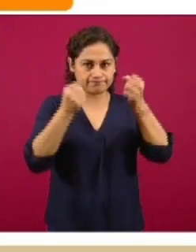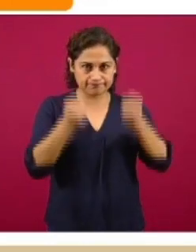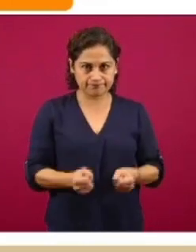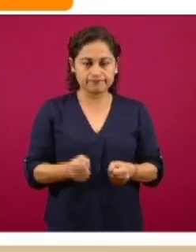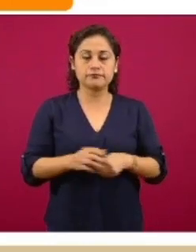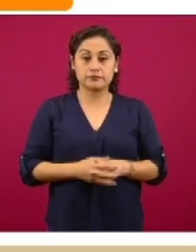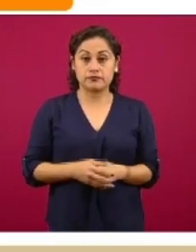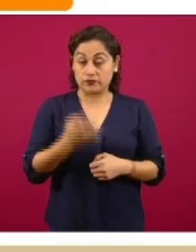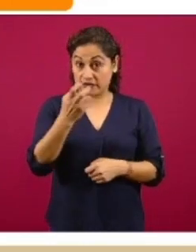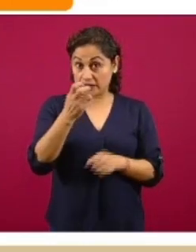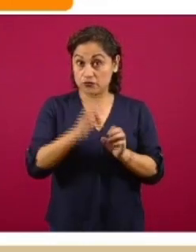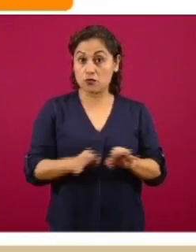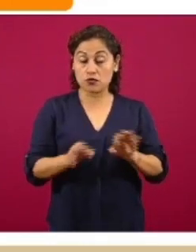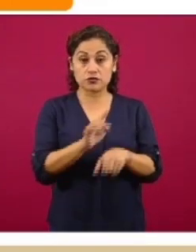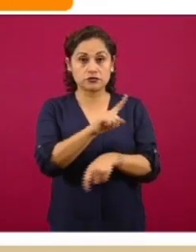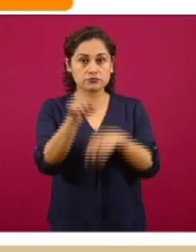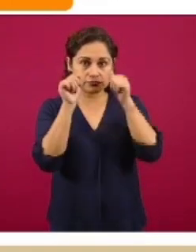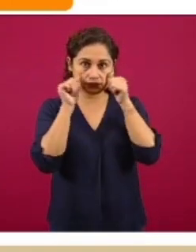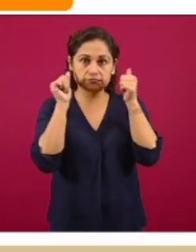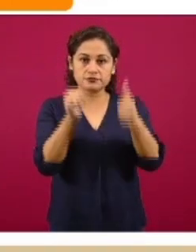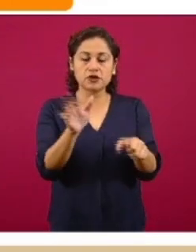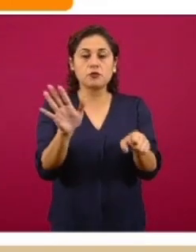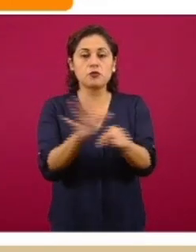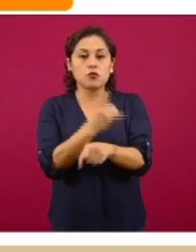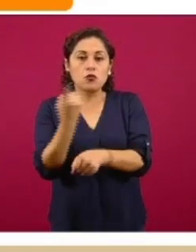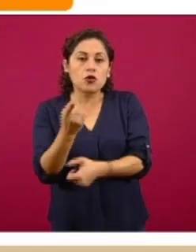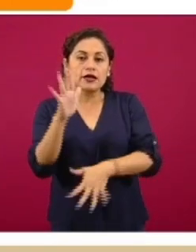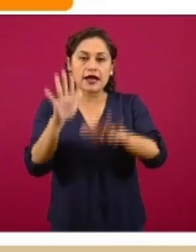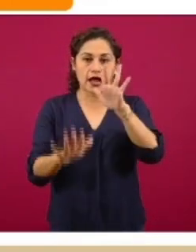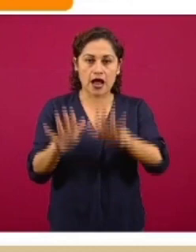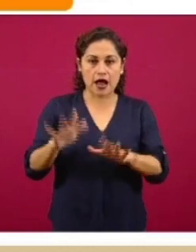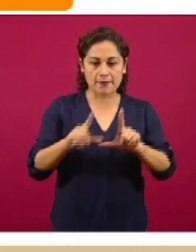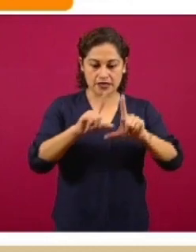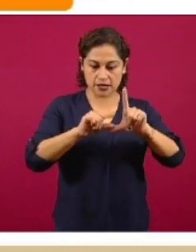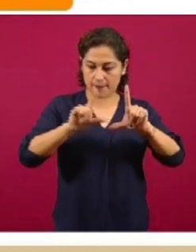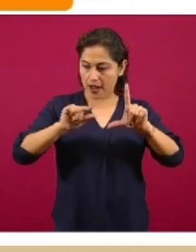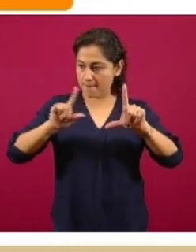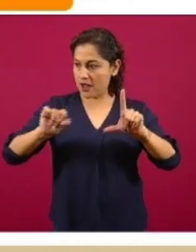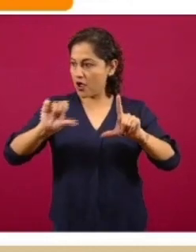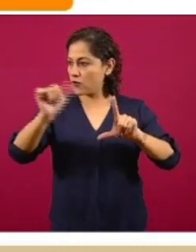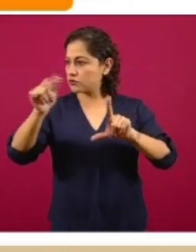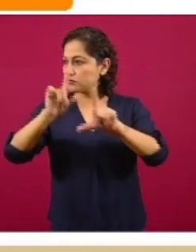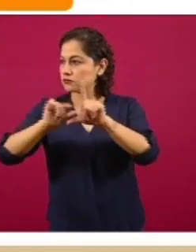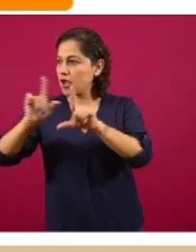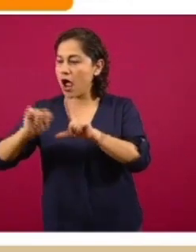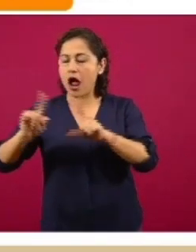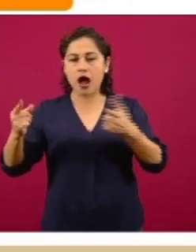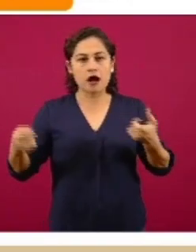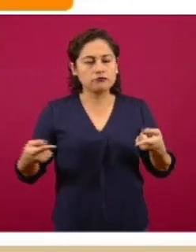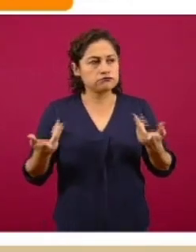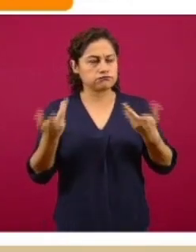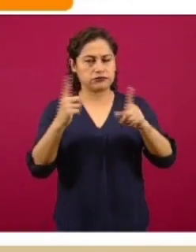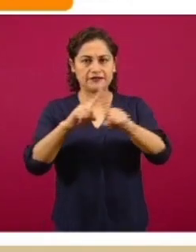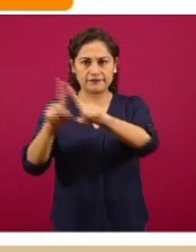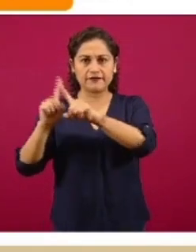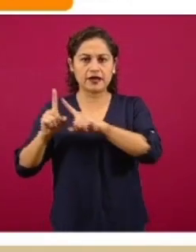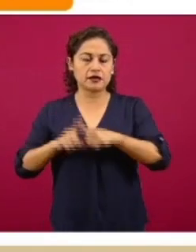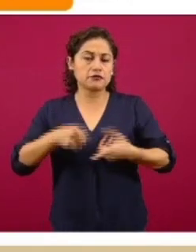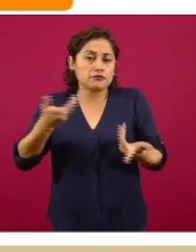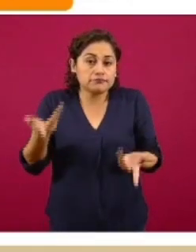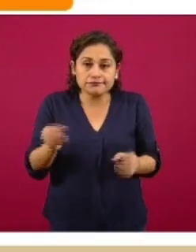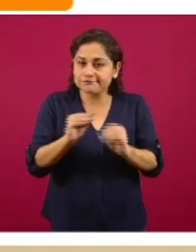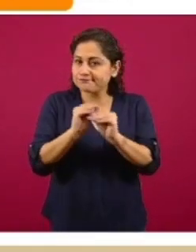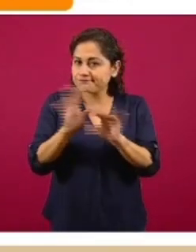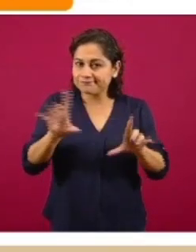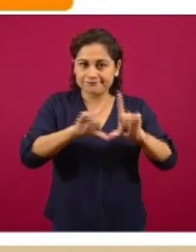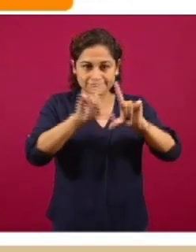muy importante porque a veces también hay algo de heterogeneidad en las estadísticas. Y hay estadísticas, digamos, en general,